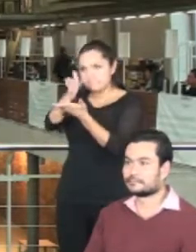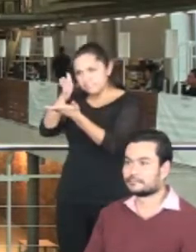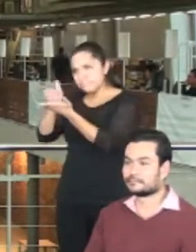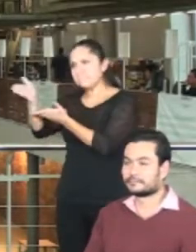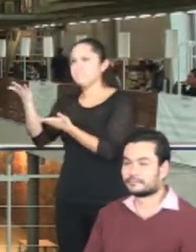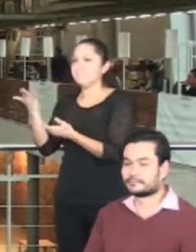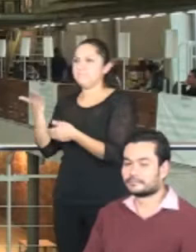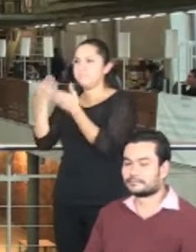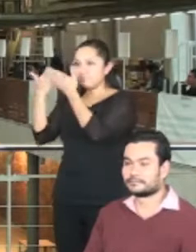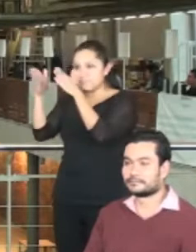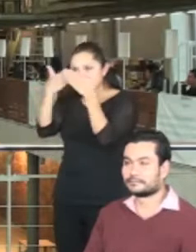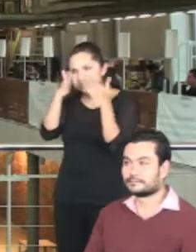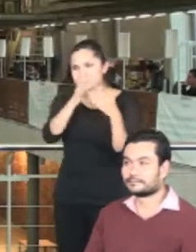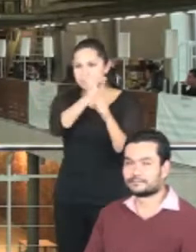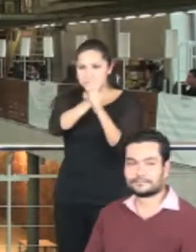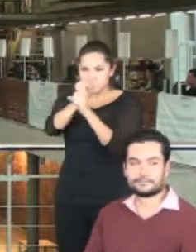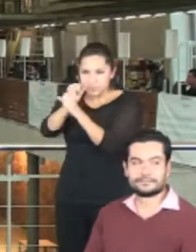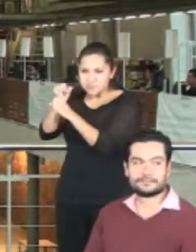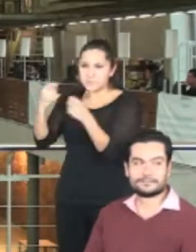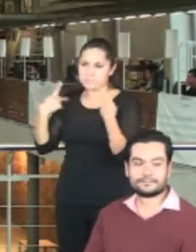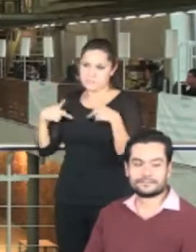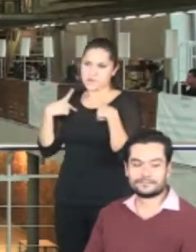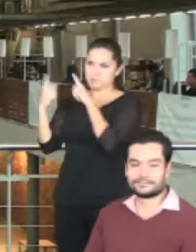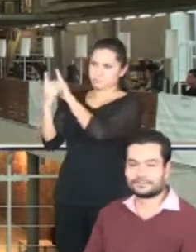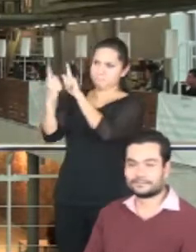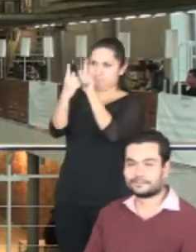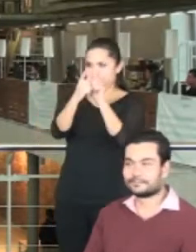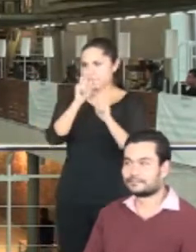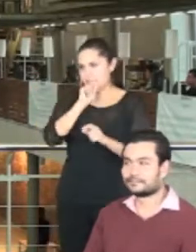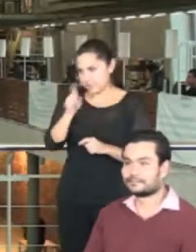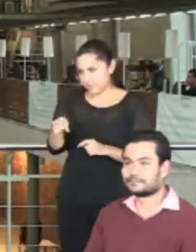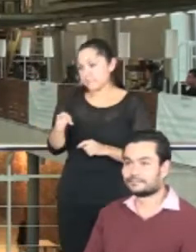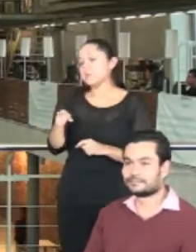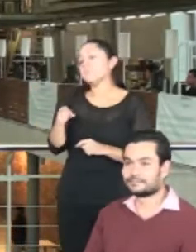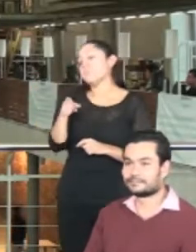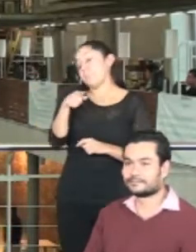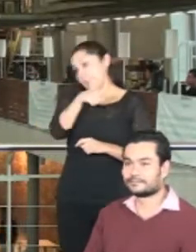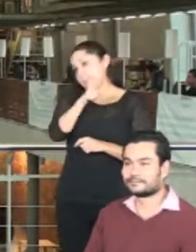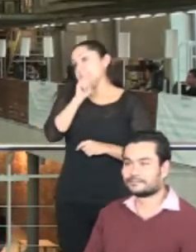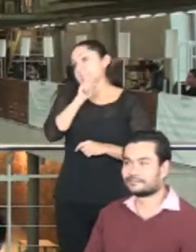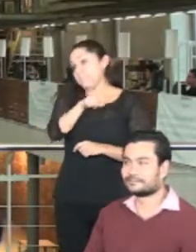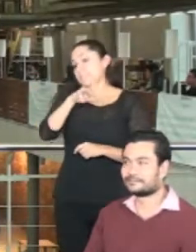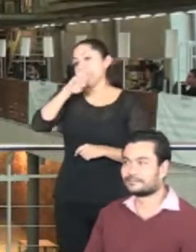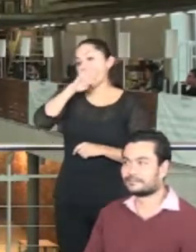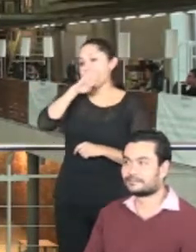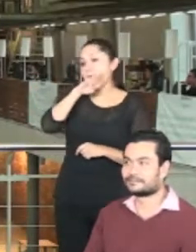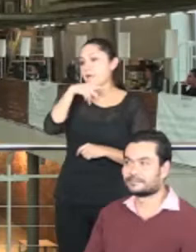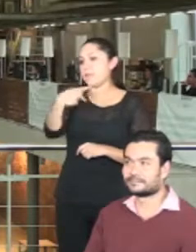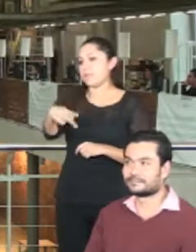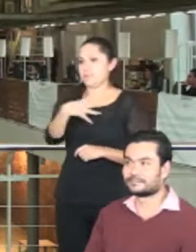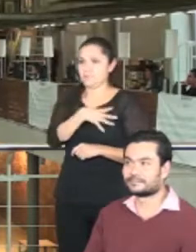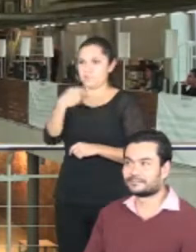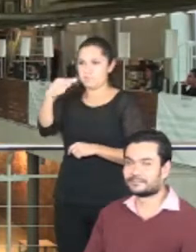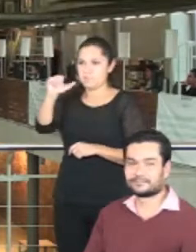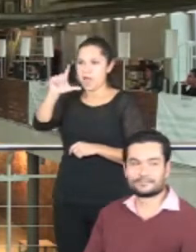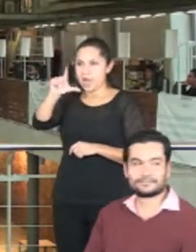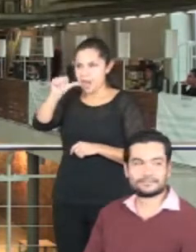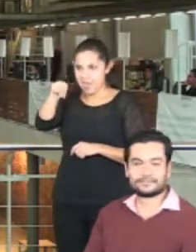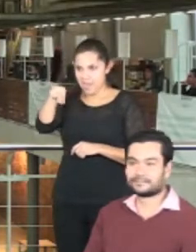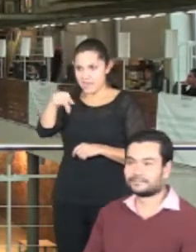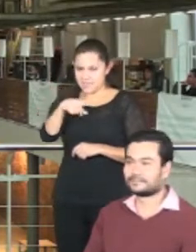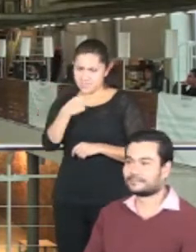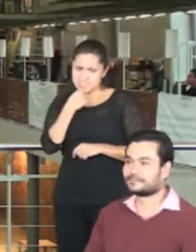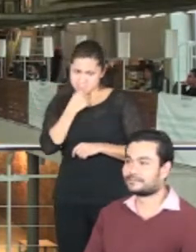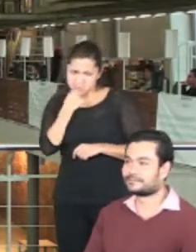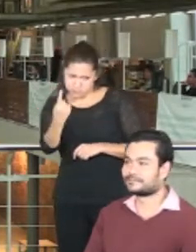y que ha estado en diálogos muy diversos que es además mamá de alan un nene mediano es un nene jesus y todavía es